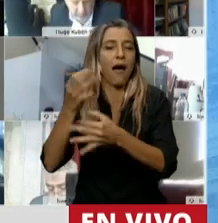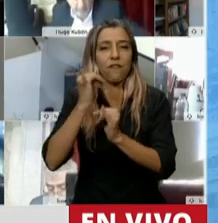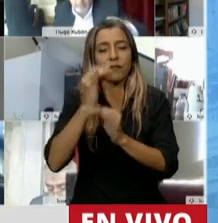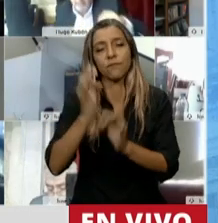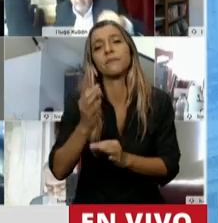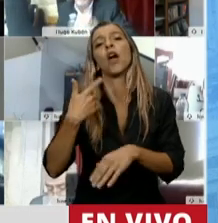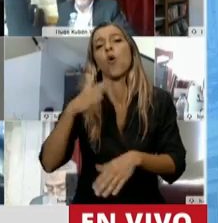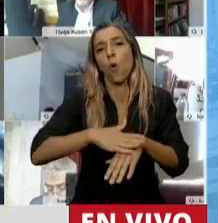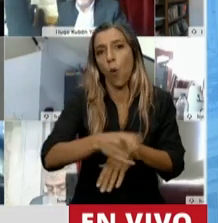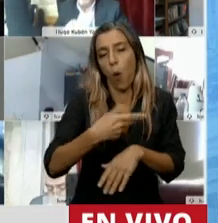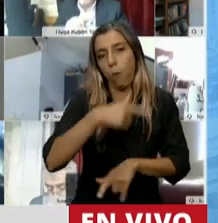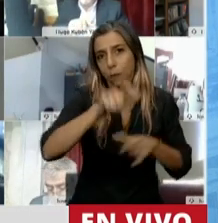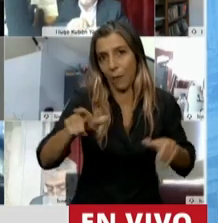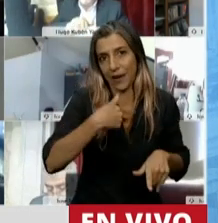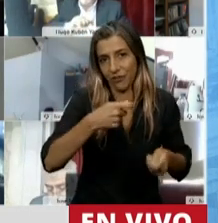humana.